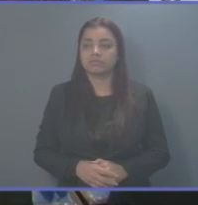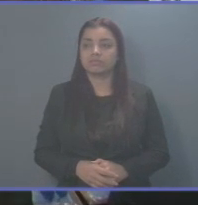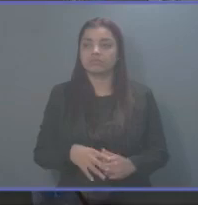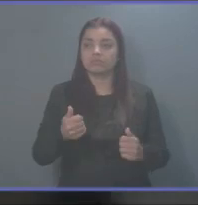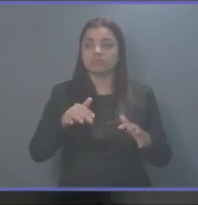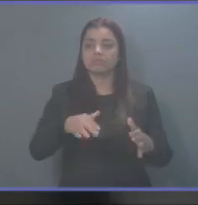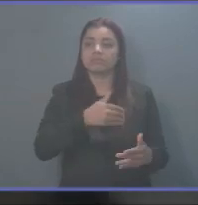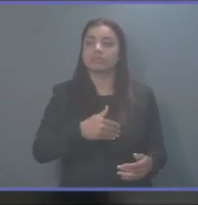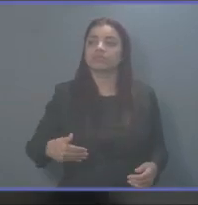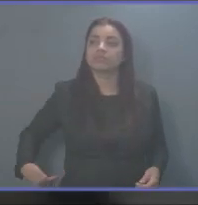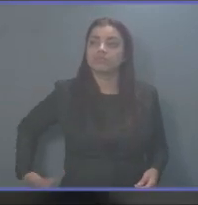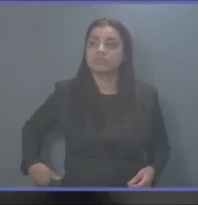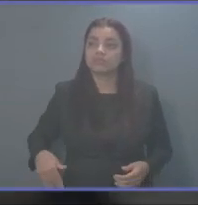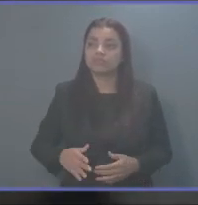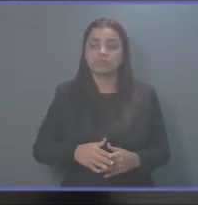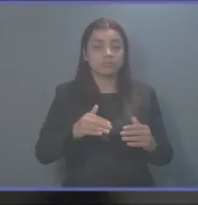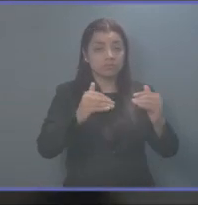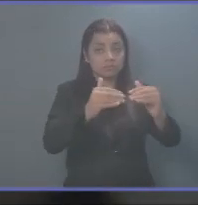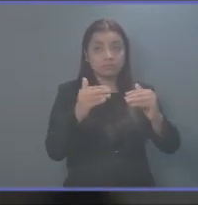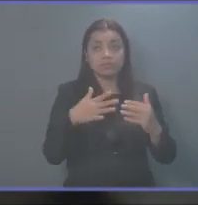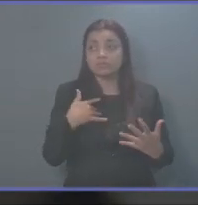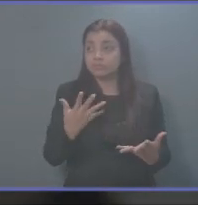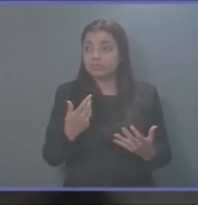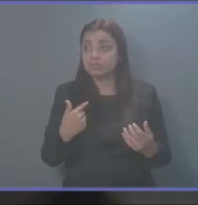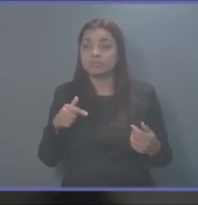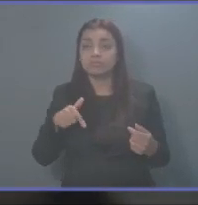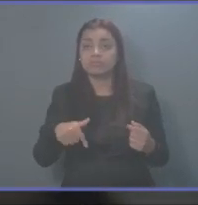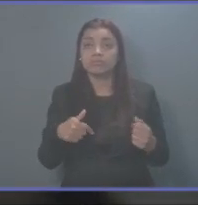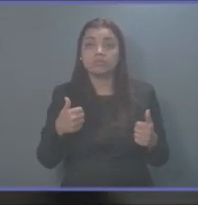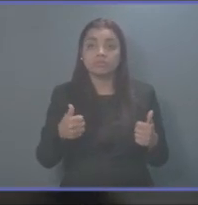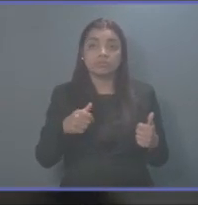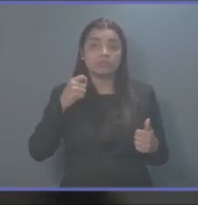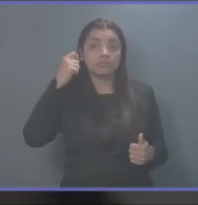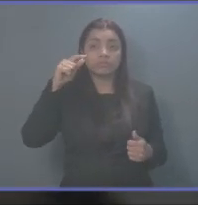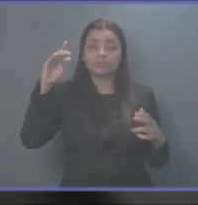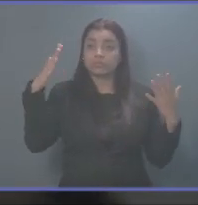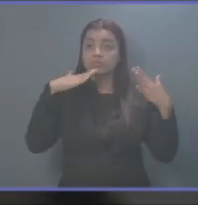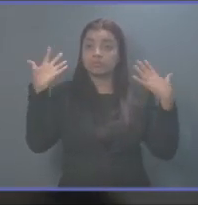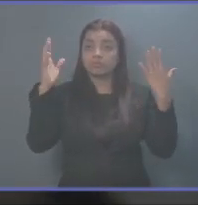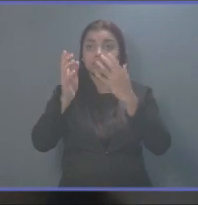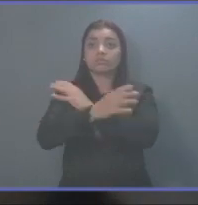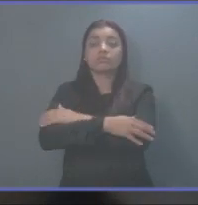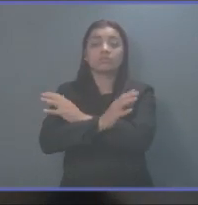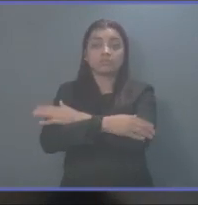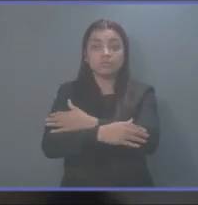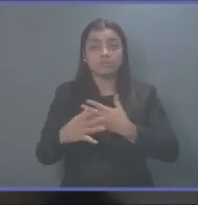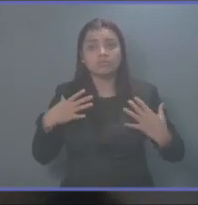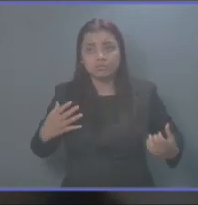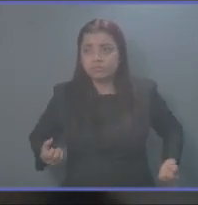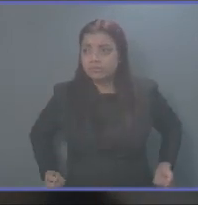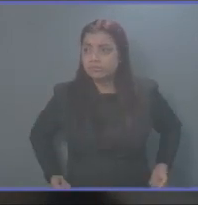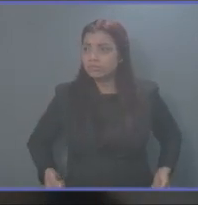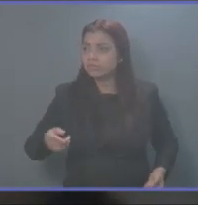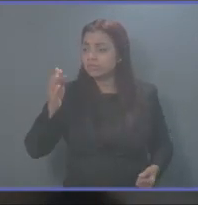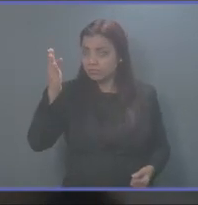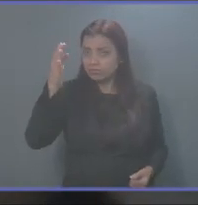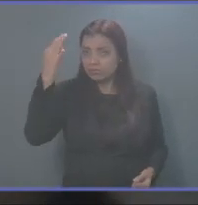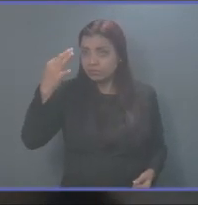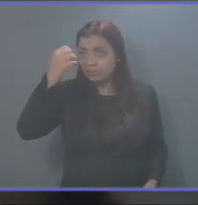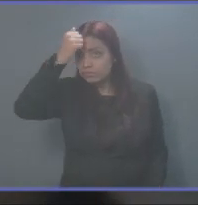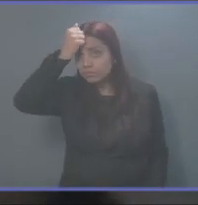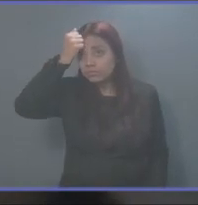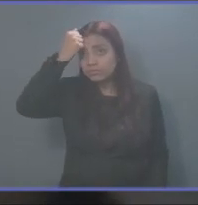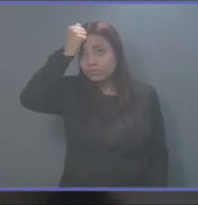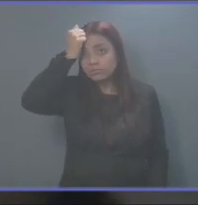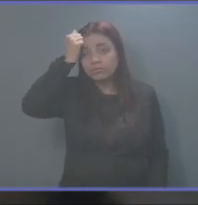Gracias, presidente. También quiero sumarme en esta ocasión a la felicitación al gobierno central, básicamente por haber aprendido la